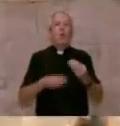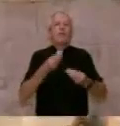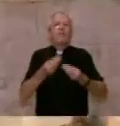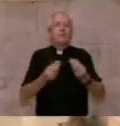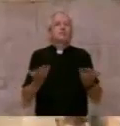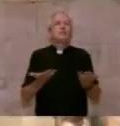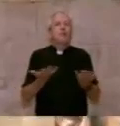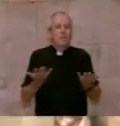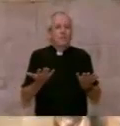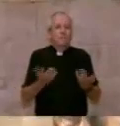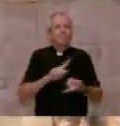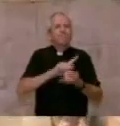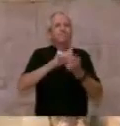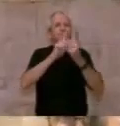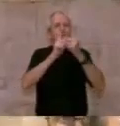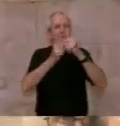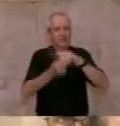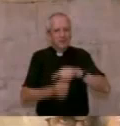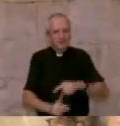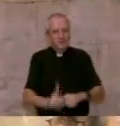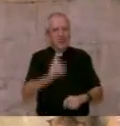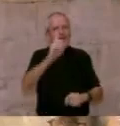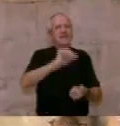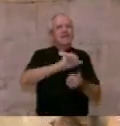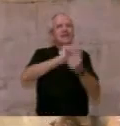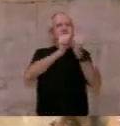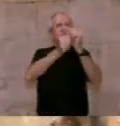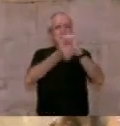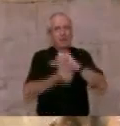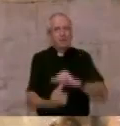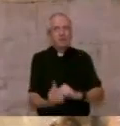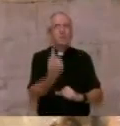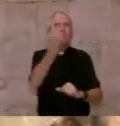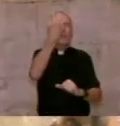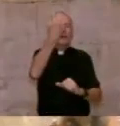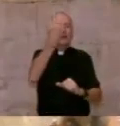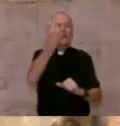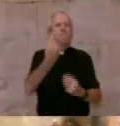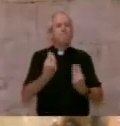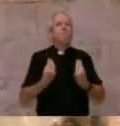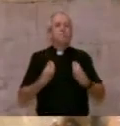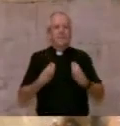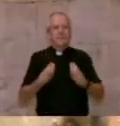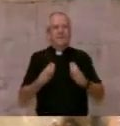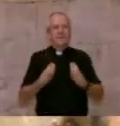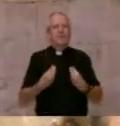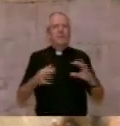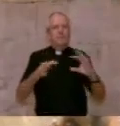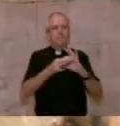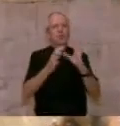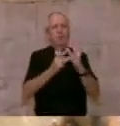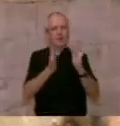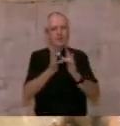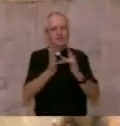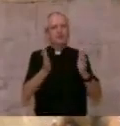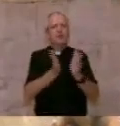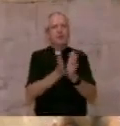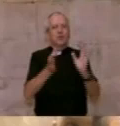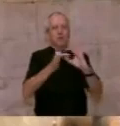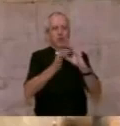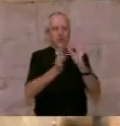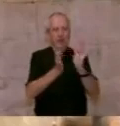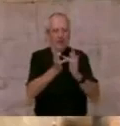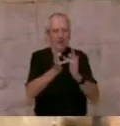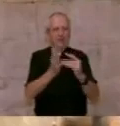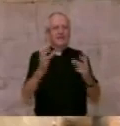hacemos convertidos a Él, transformados por Él, viviendo por Cristo, con Él y en